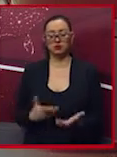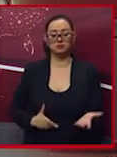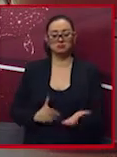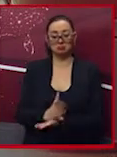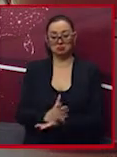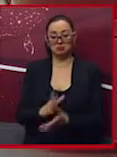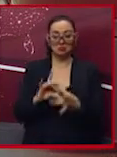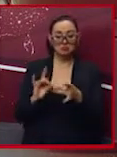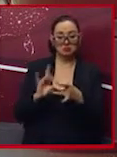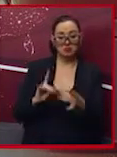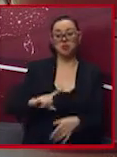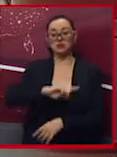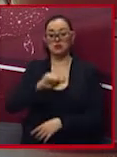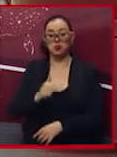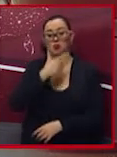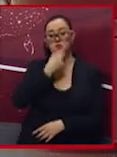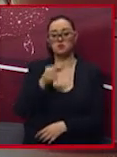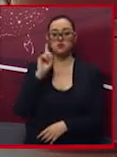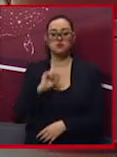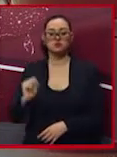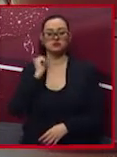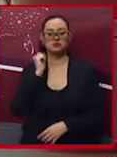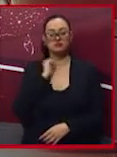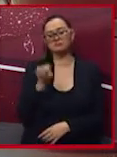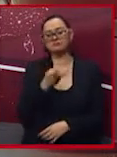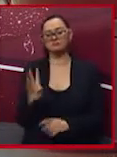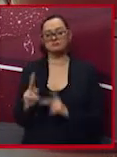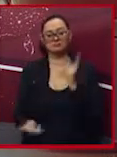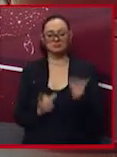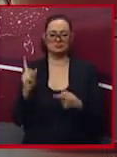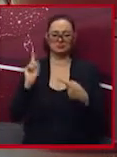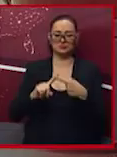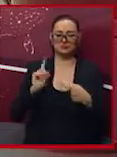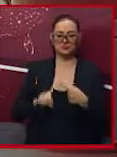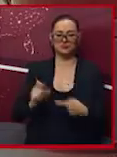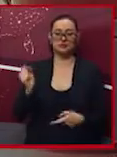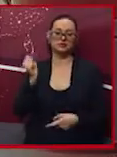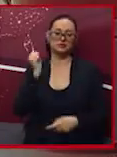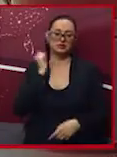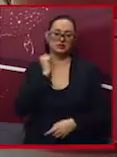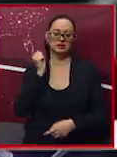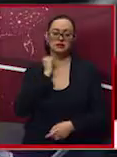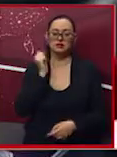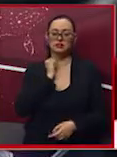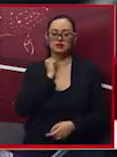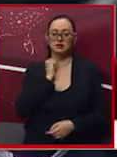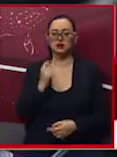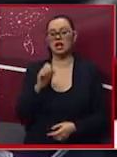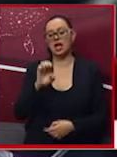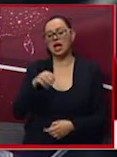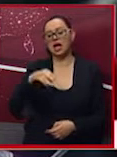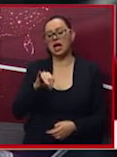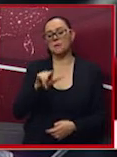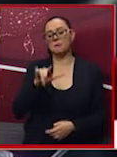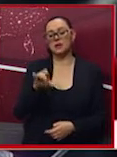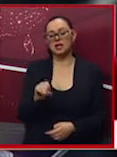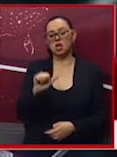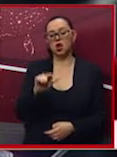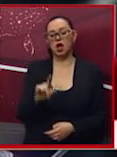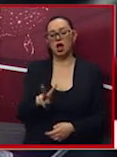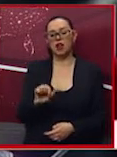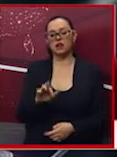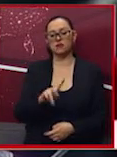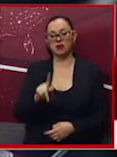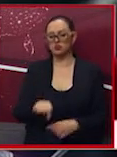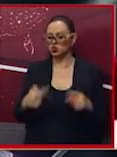los legisladores hicieron uso de la palabra. El primero en hacerlo fue el senador sin grupo parlamentario, Emilio Álvarez y Casa, quien cuestionó